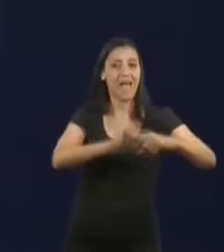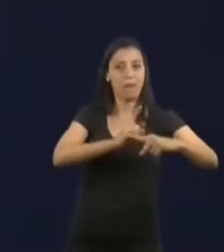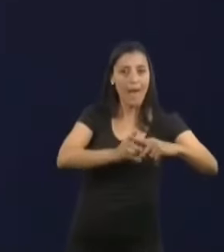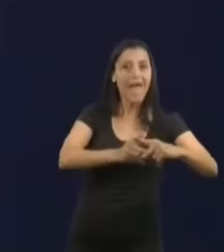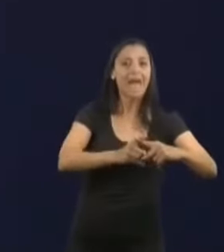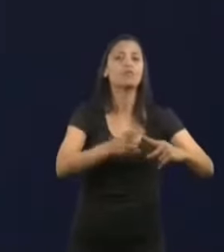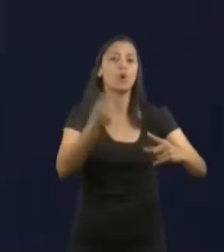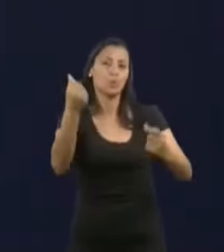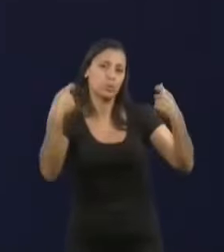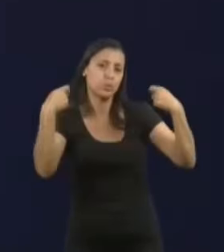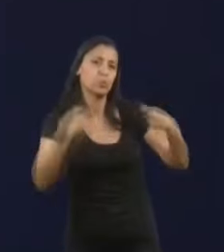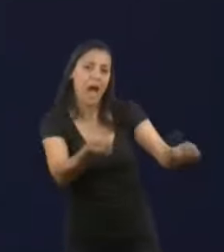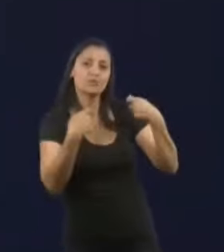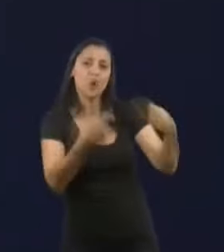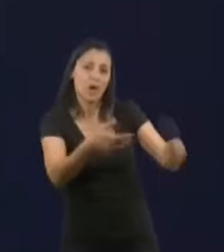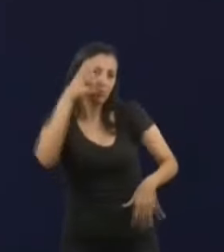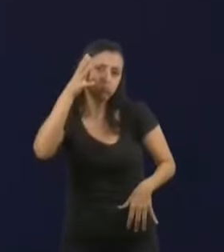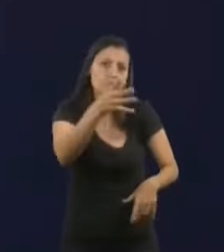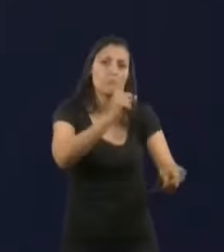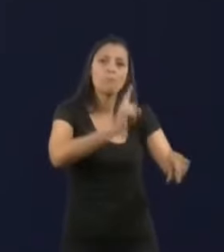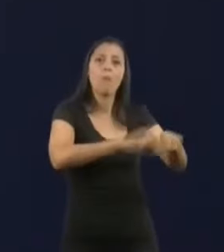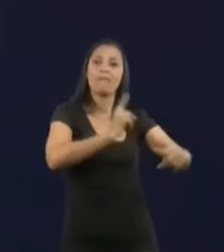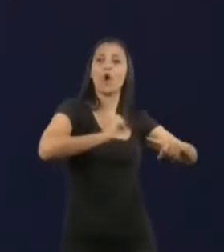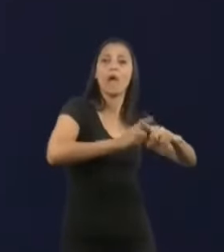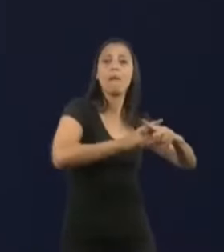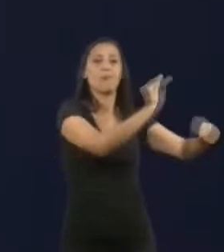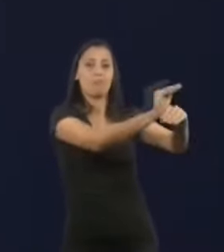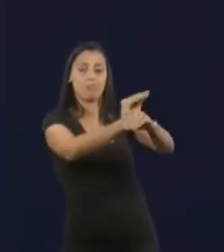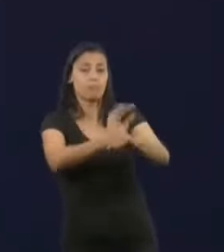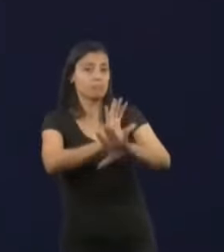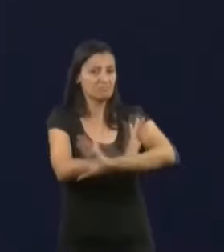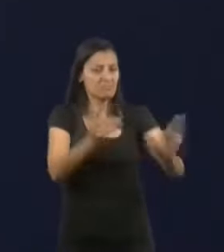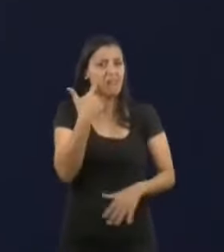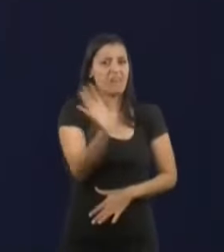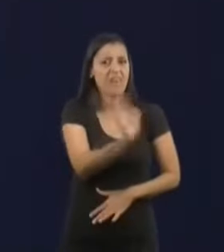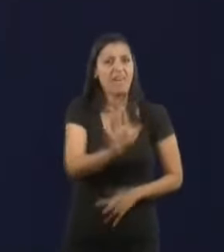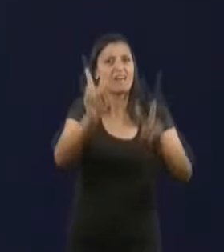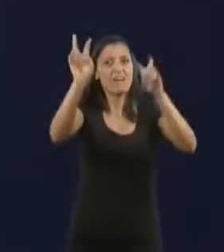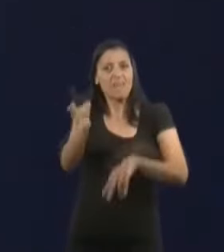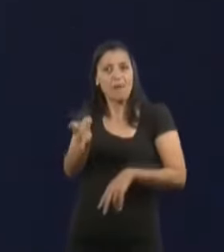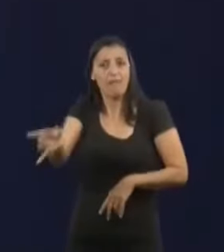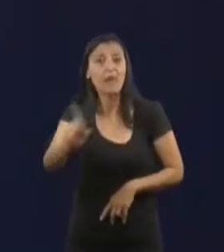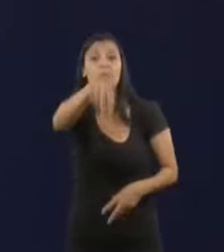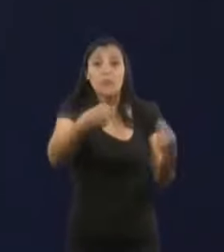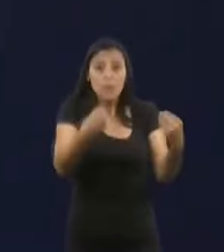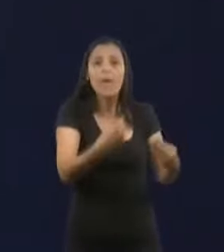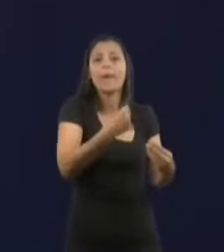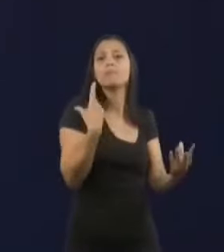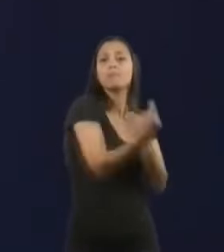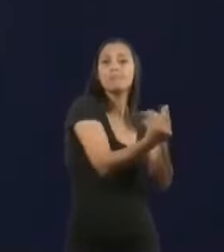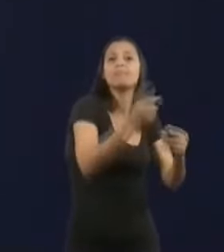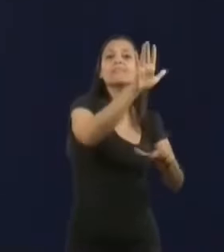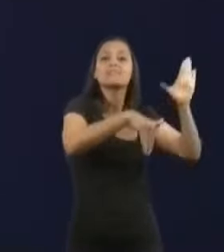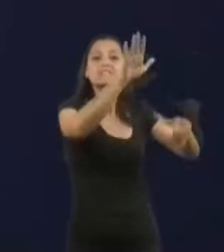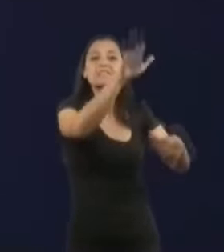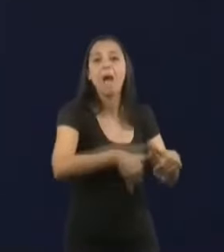comentabas recién que estaban muy lejos de una función eh propia del sistema ferroviario y que era a través de la contratación de de artistas